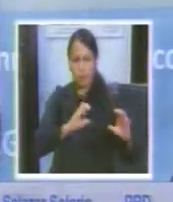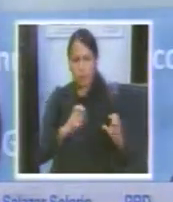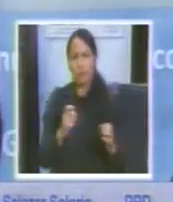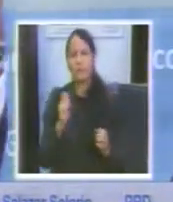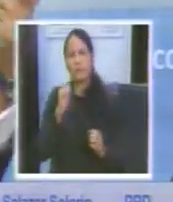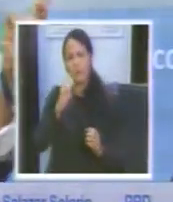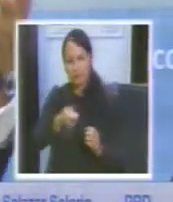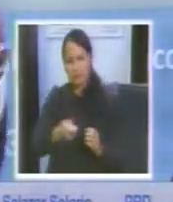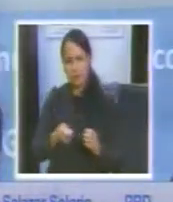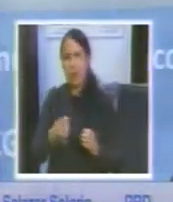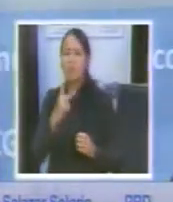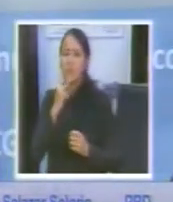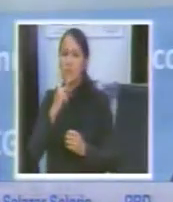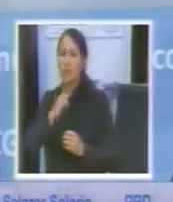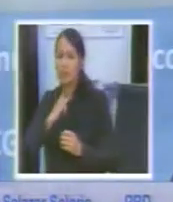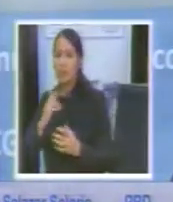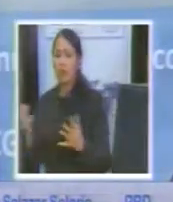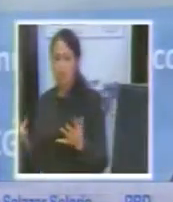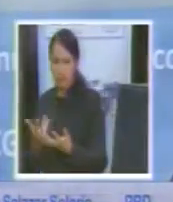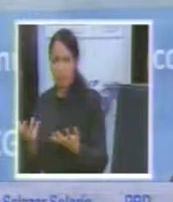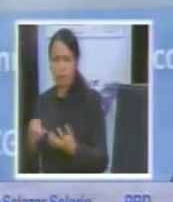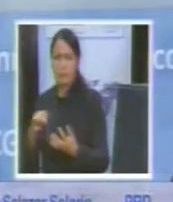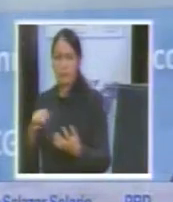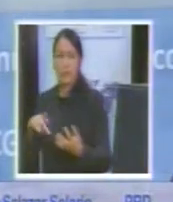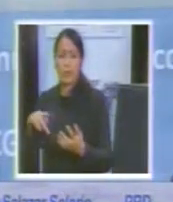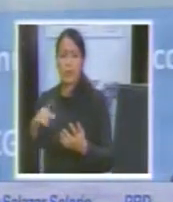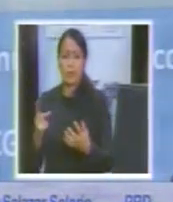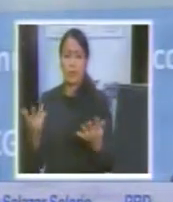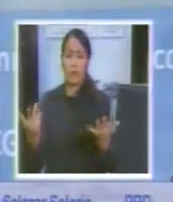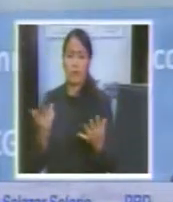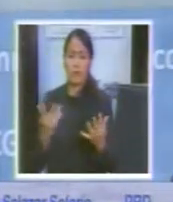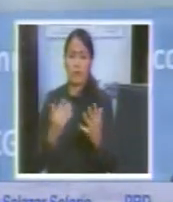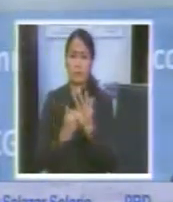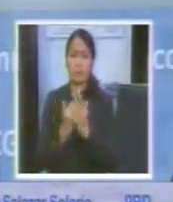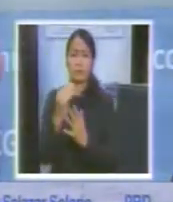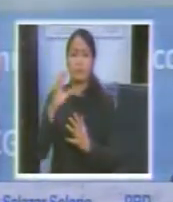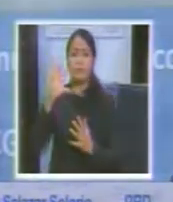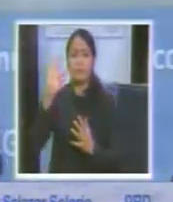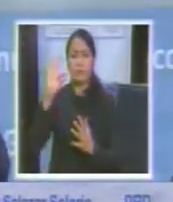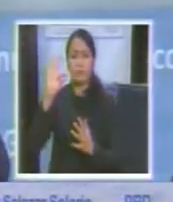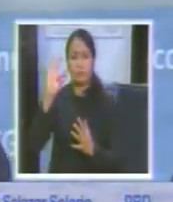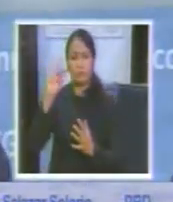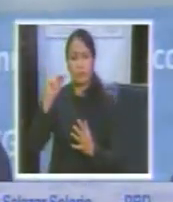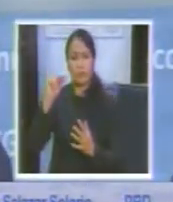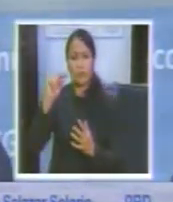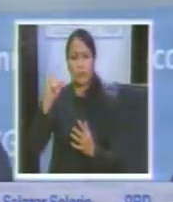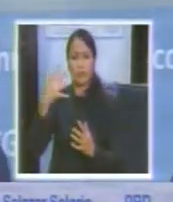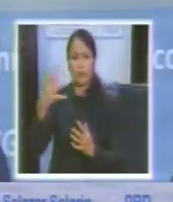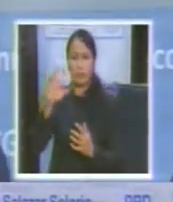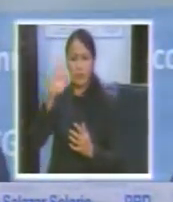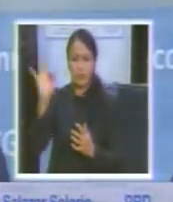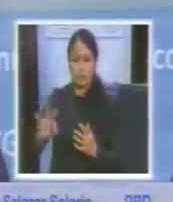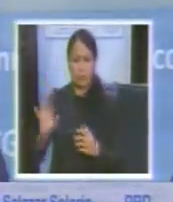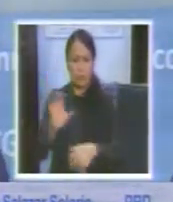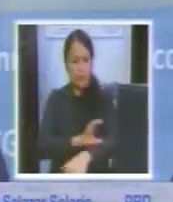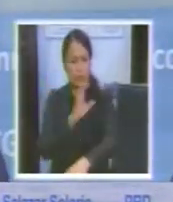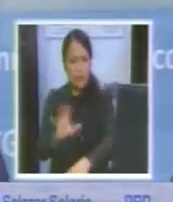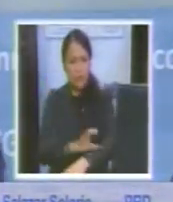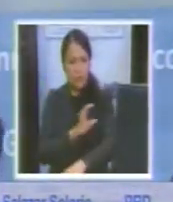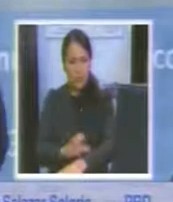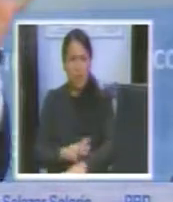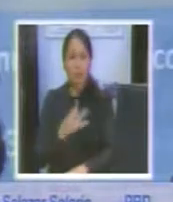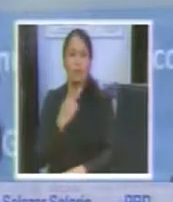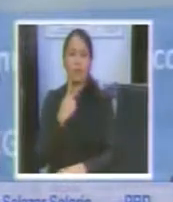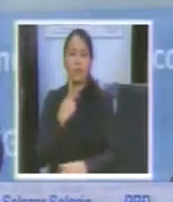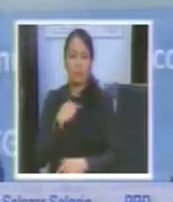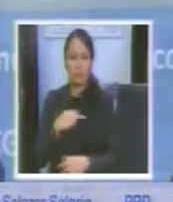producen para la venta, pero lo que ellos consumen es aproximadamente el 85% de su energía es con energía hidráulica.